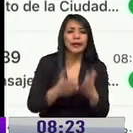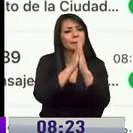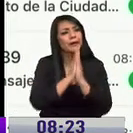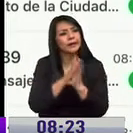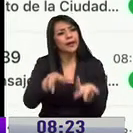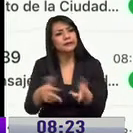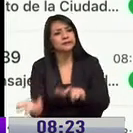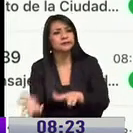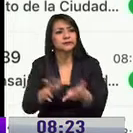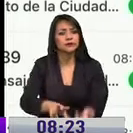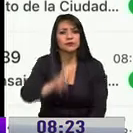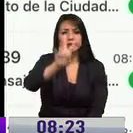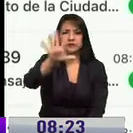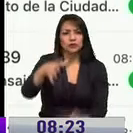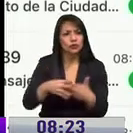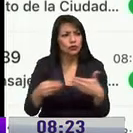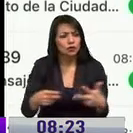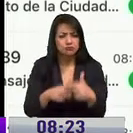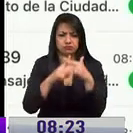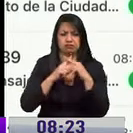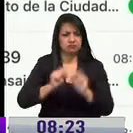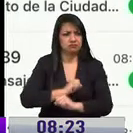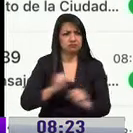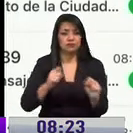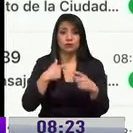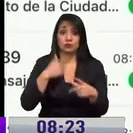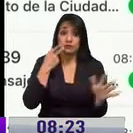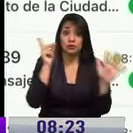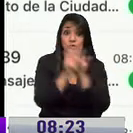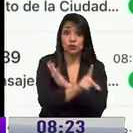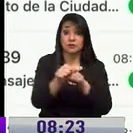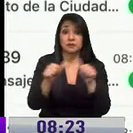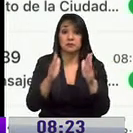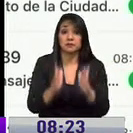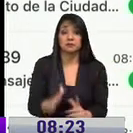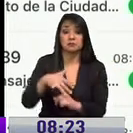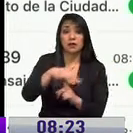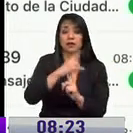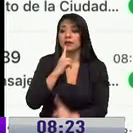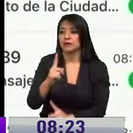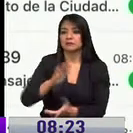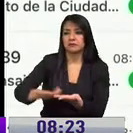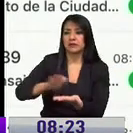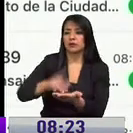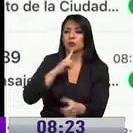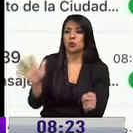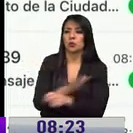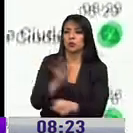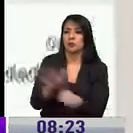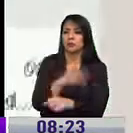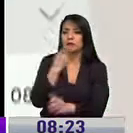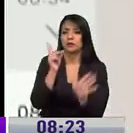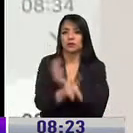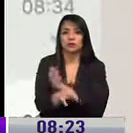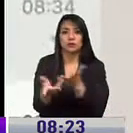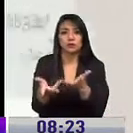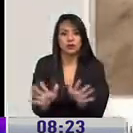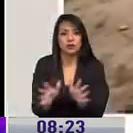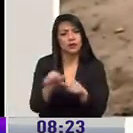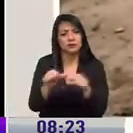cobran $25 por alquilarlos. Quisimos denunciar esto al administrador del parque y dijo que no tenía tiempo para esas denuncias.